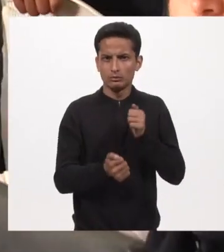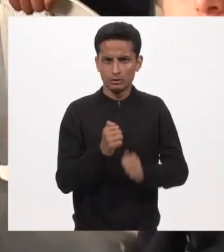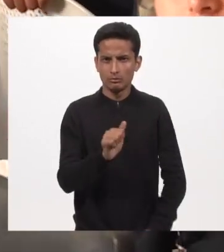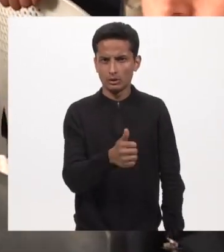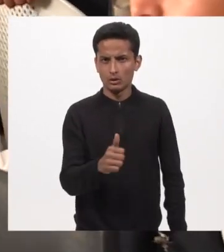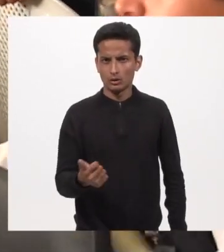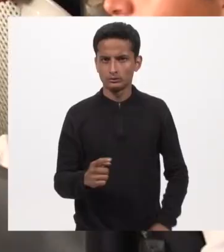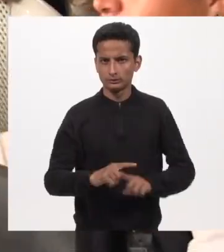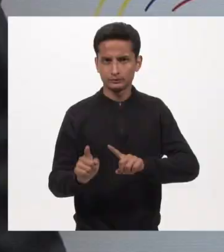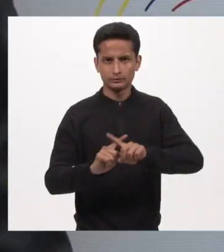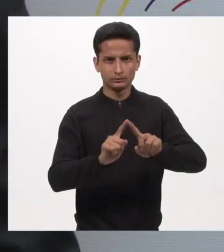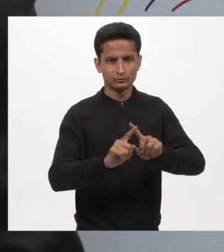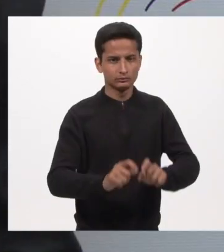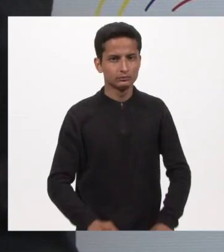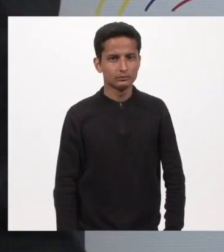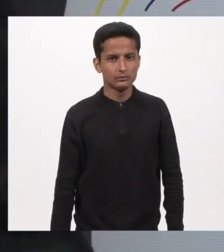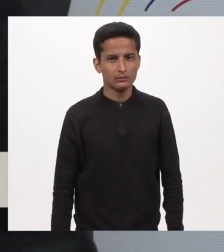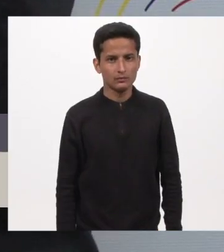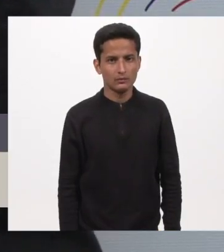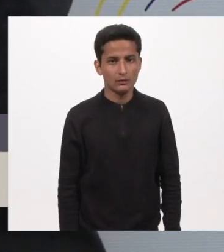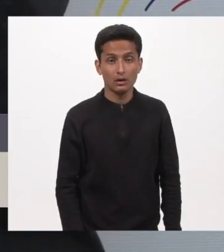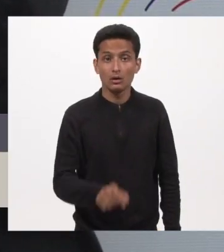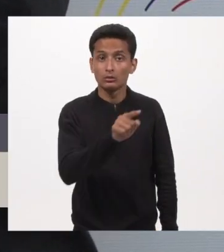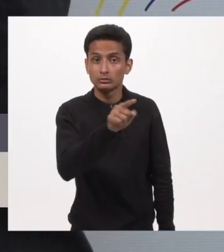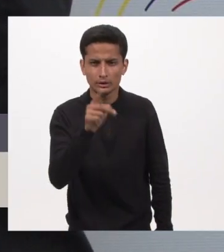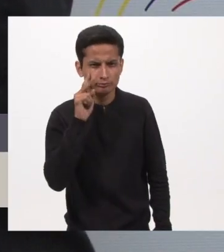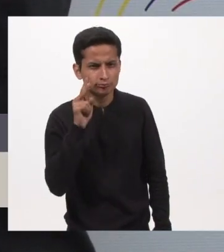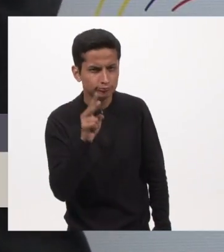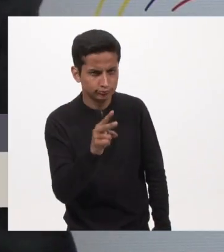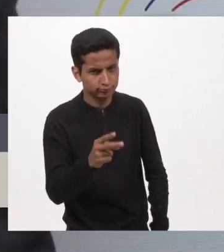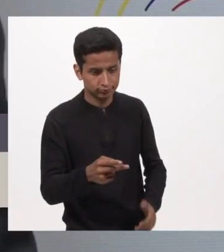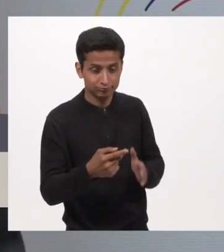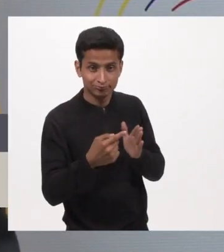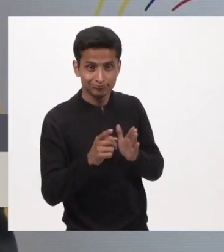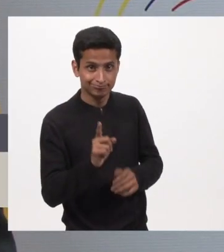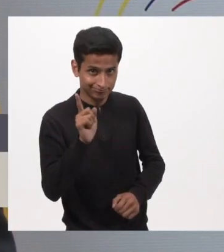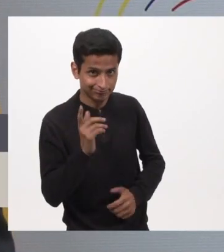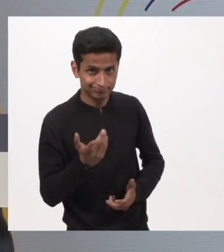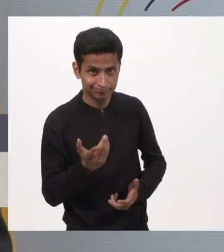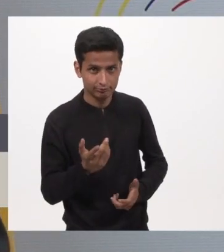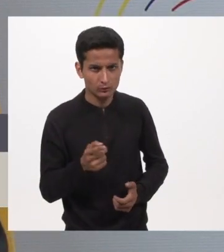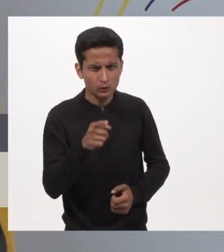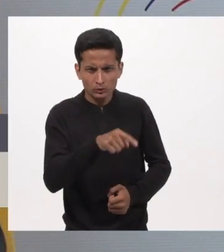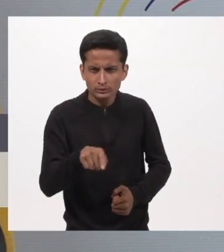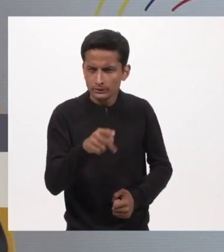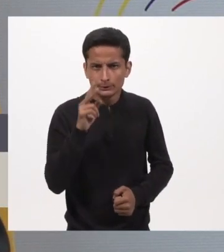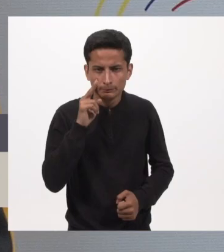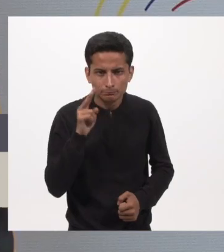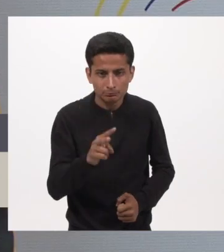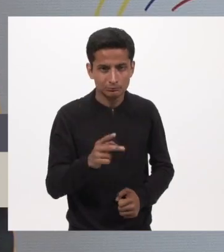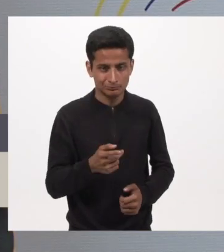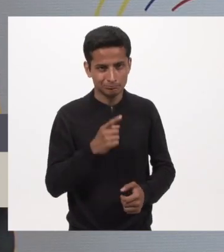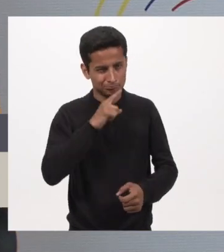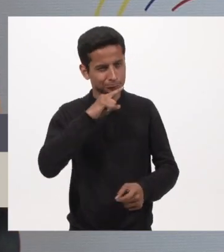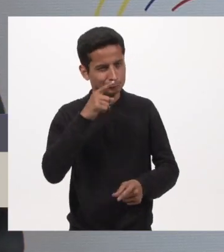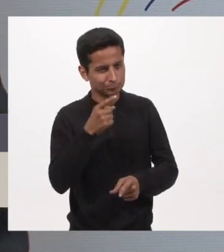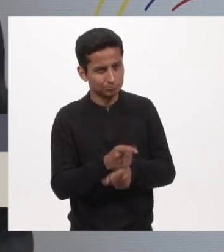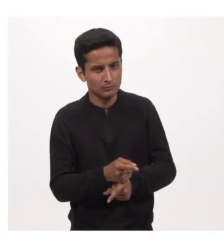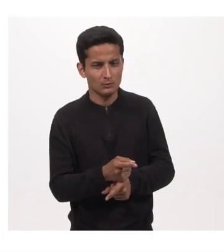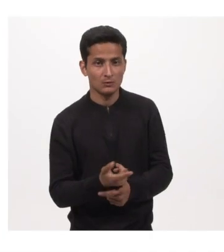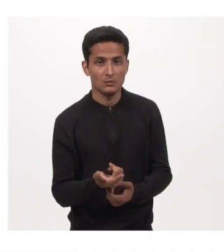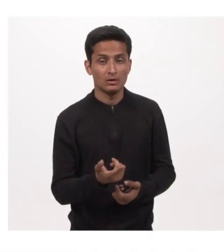otras inconsistencias. Si ustedes miran acá, en estas irregularidades encontradas, ustedes van a ver que